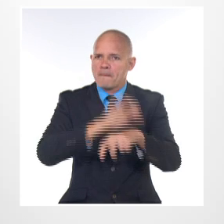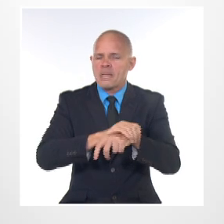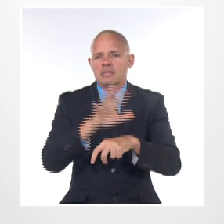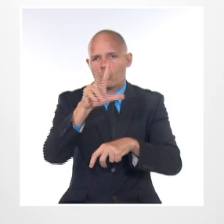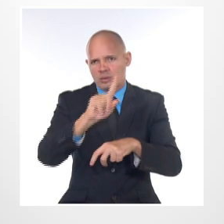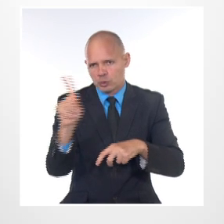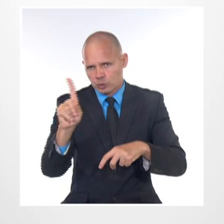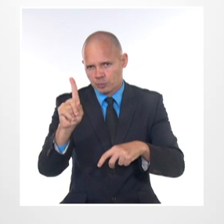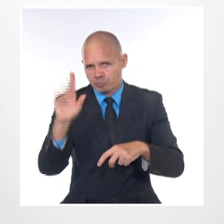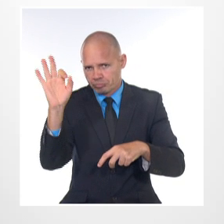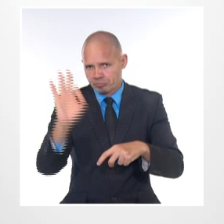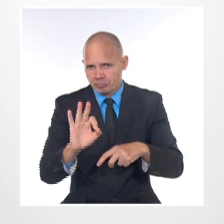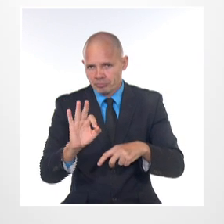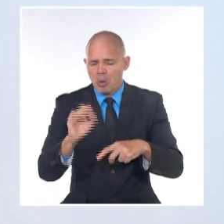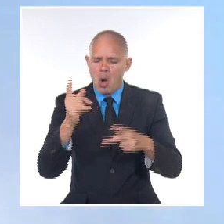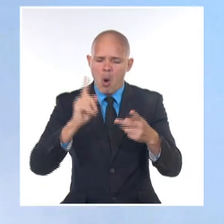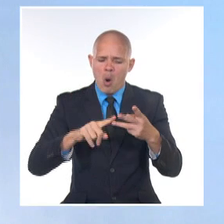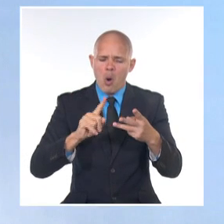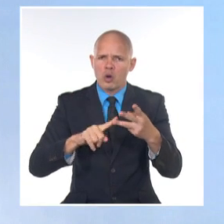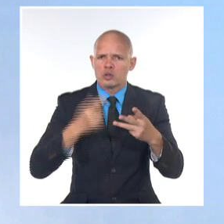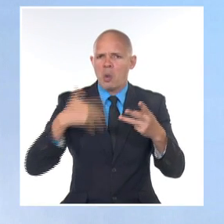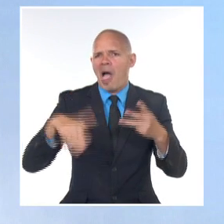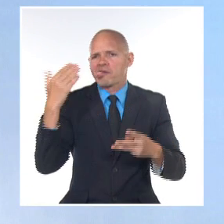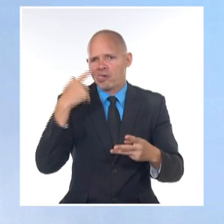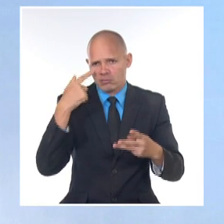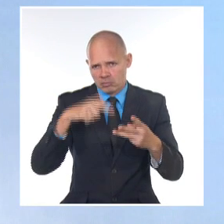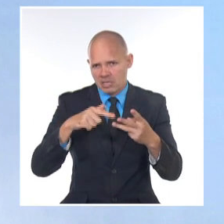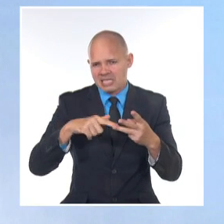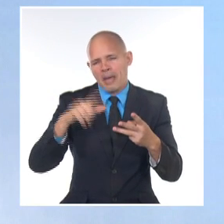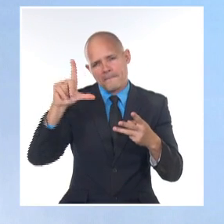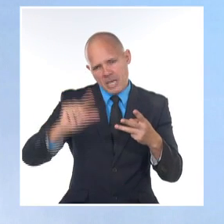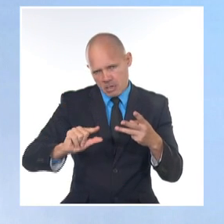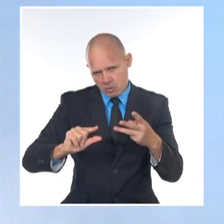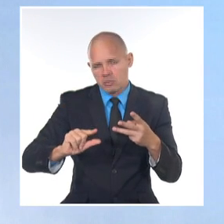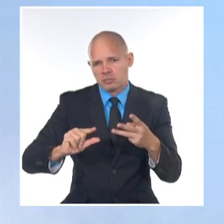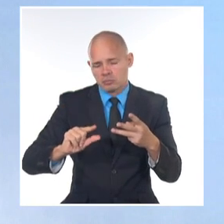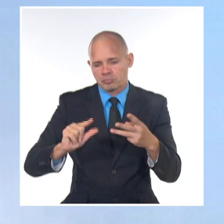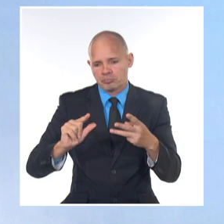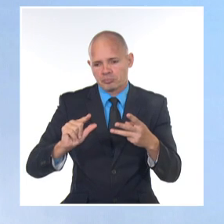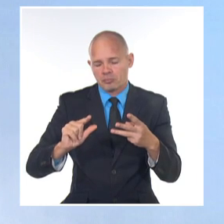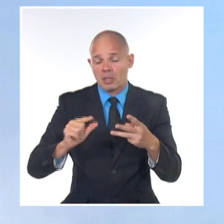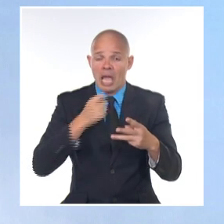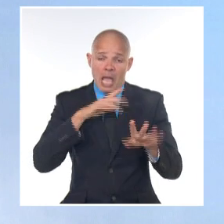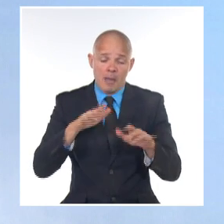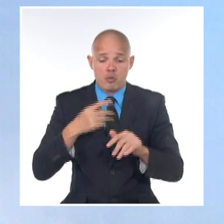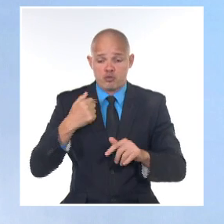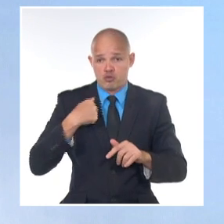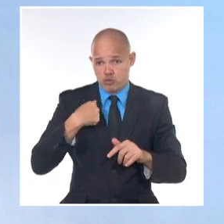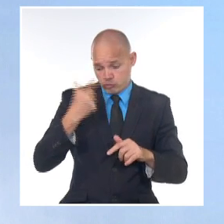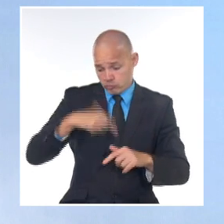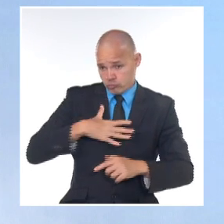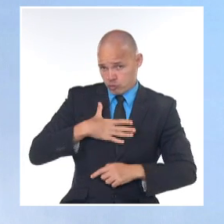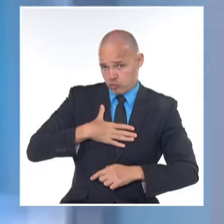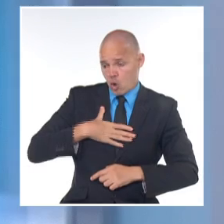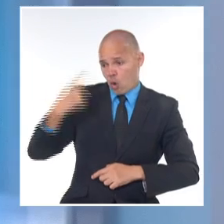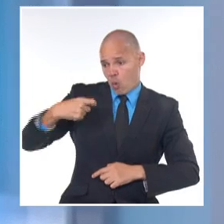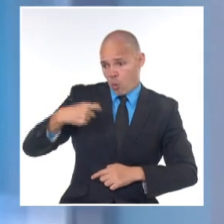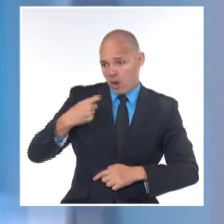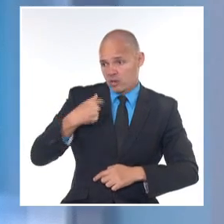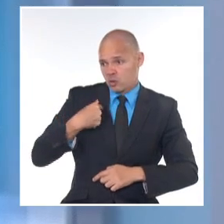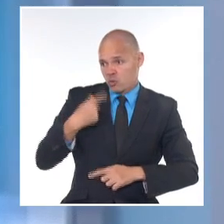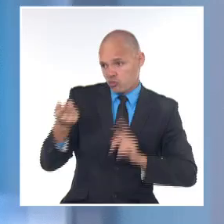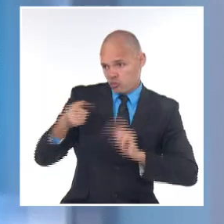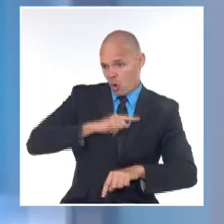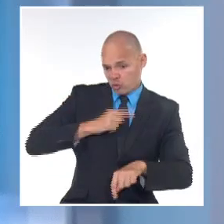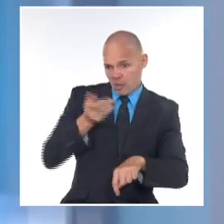estamos hablando de la actuación más cotidiana de la policía. Correcto. No estoy de acuerdo. ¿Cómo puedo quejarme ante esa actuación del policía? Bueno, los derechos constitucionales que tienen los